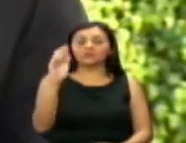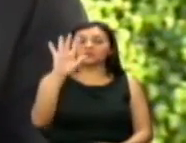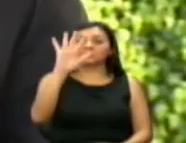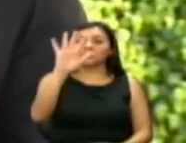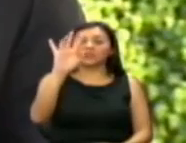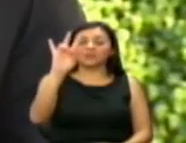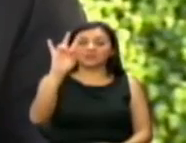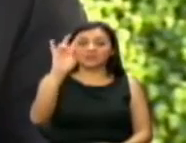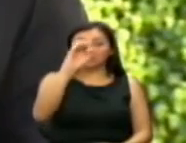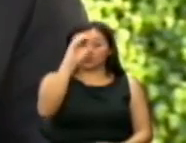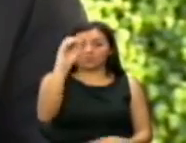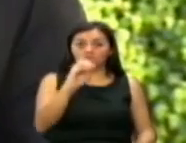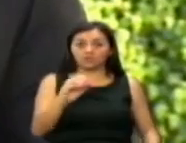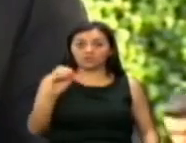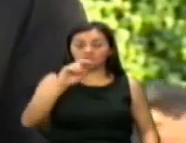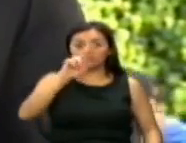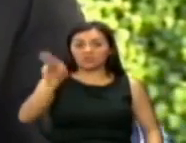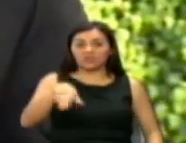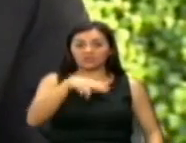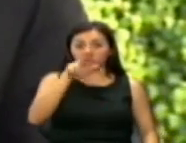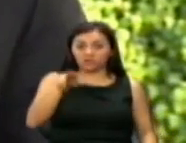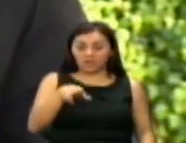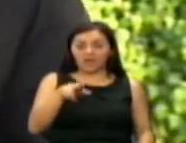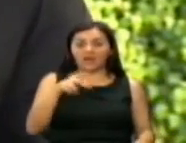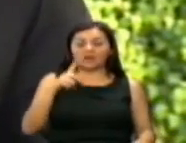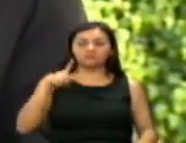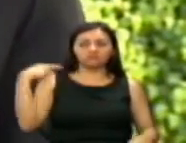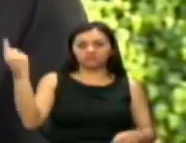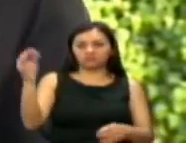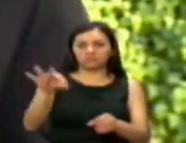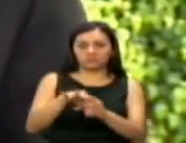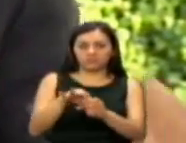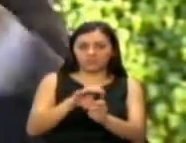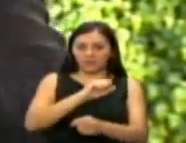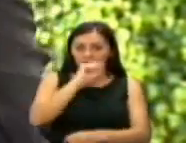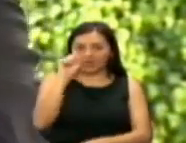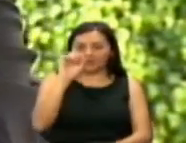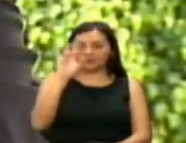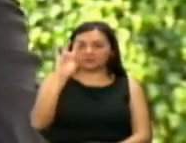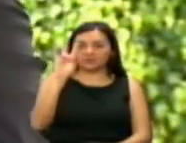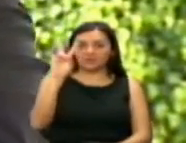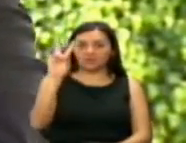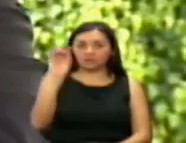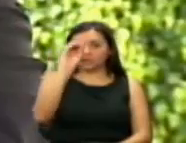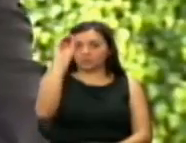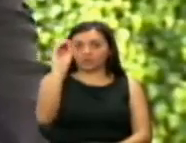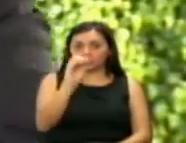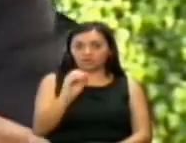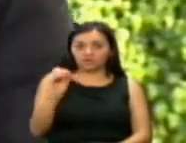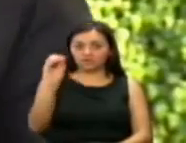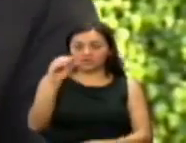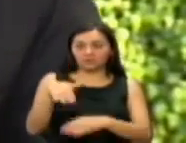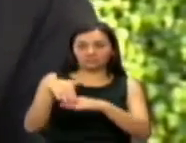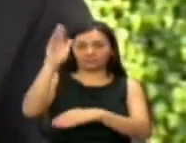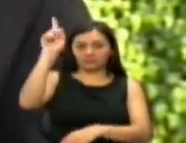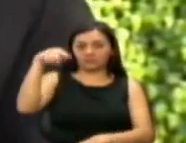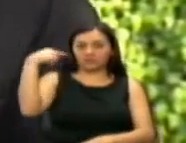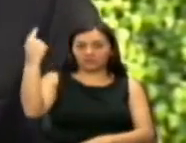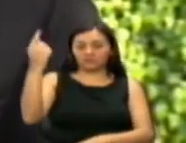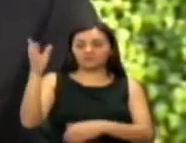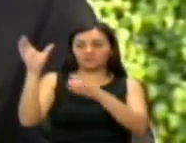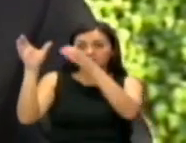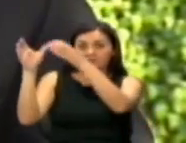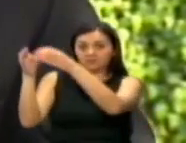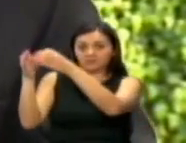voto nacional, vencedor en una sola vuelta, 72% de la Asamblea, por supuesto que los resultados de las locales en el